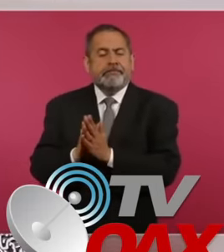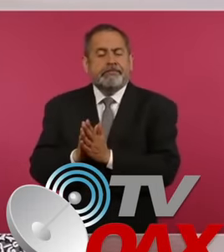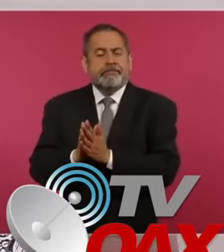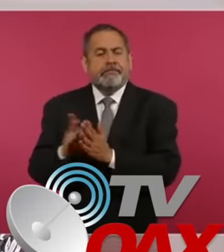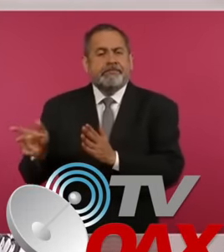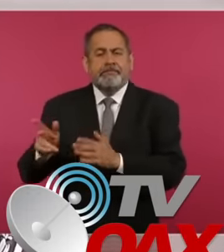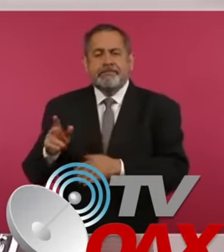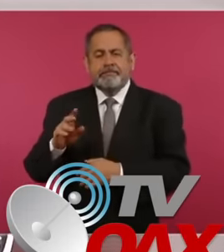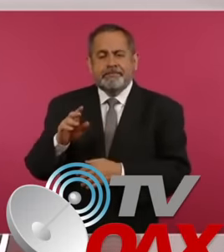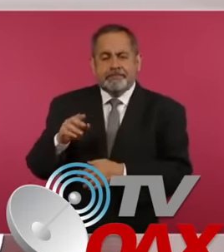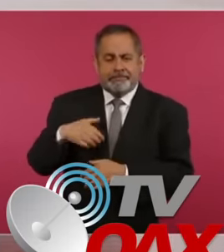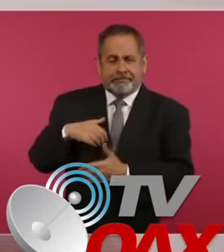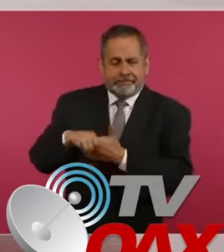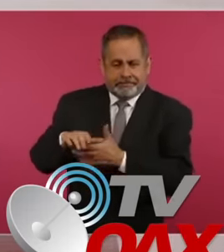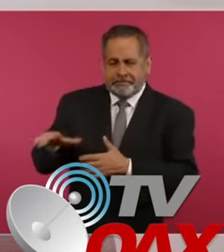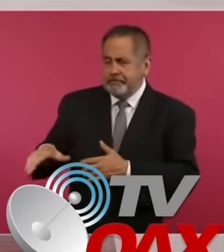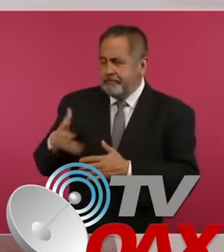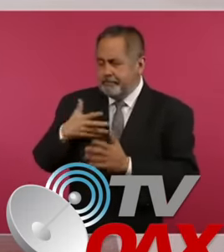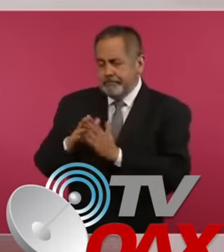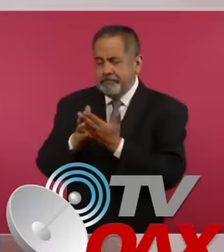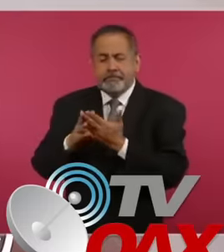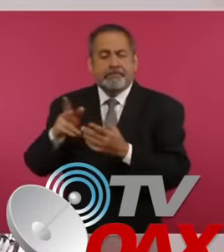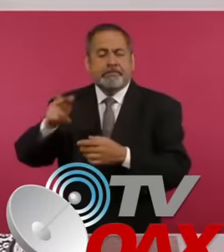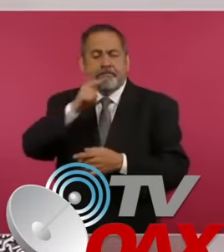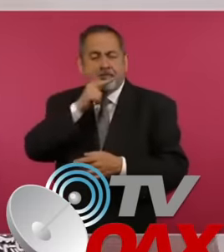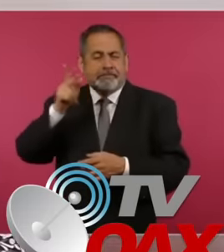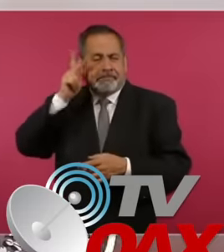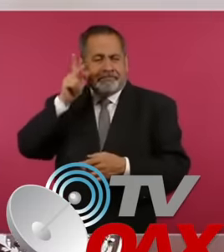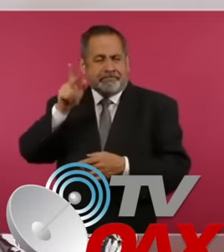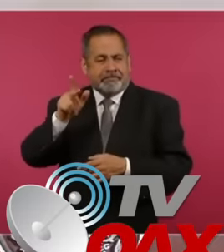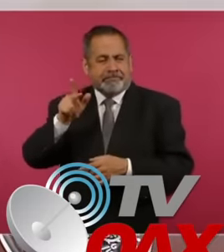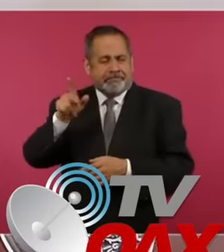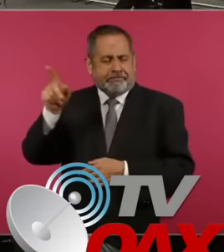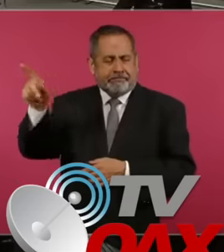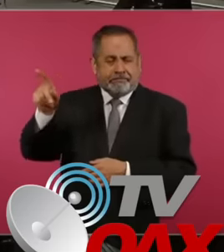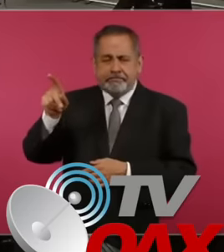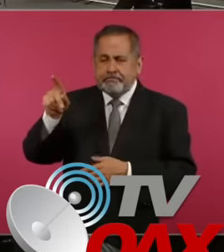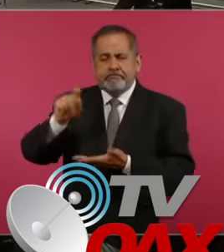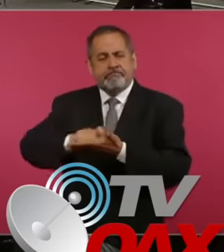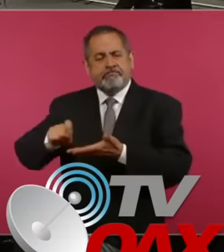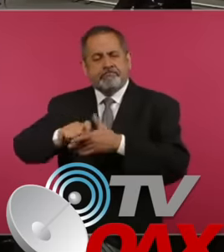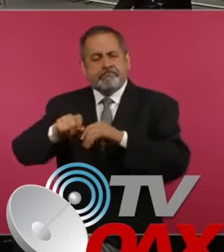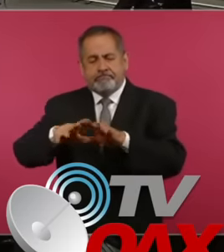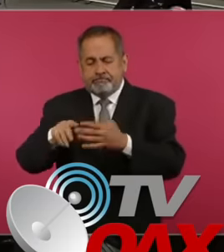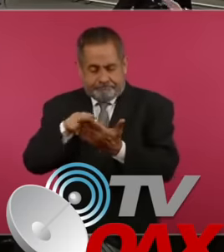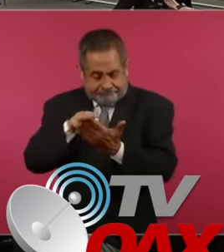unas palabras del Papa Francisco que me gustan mucho.